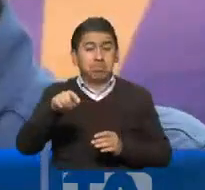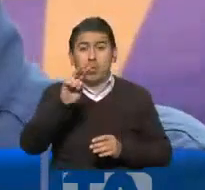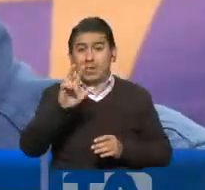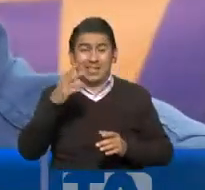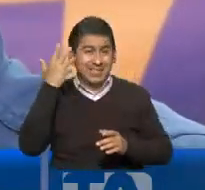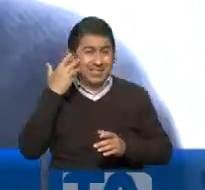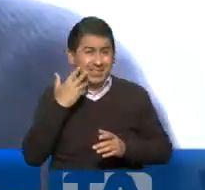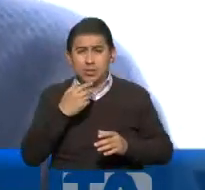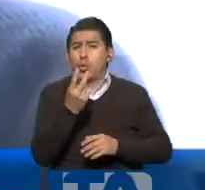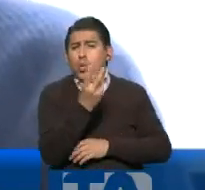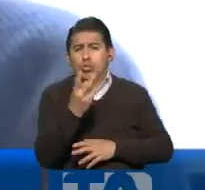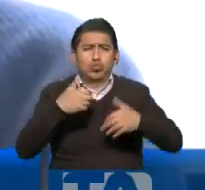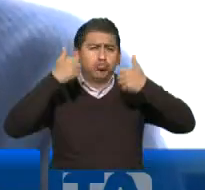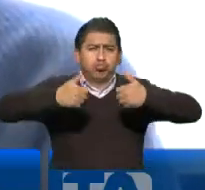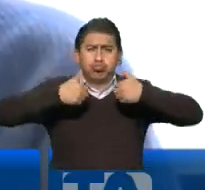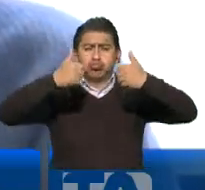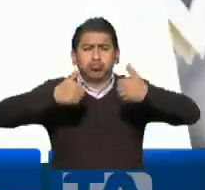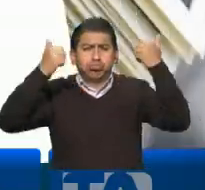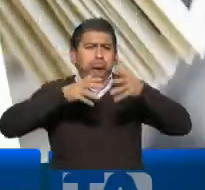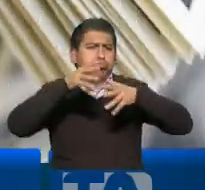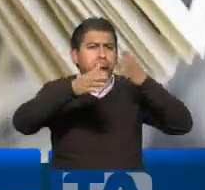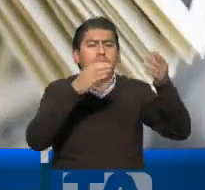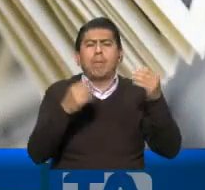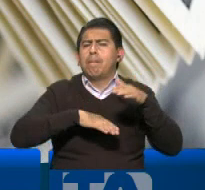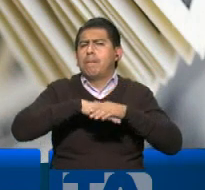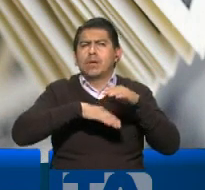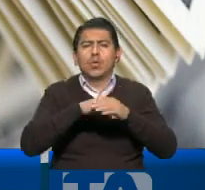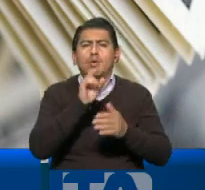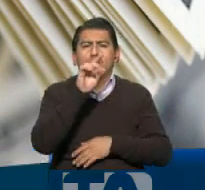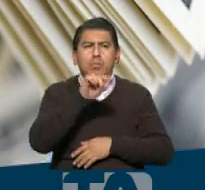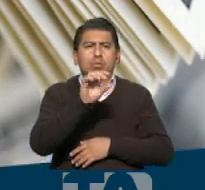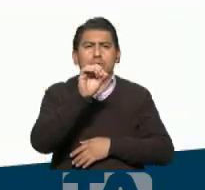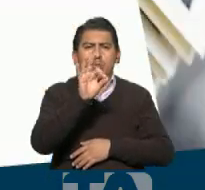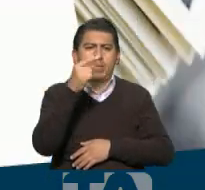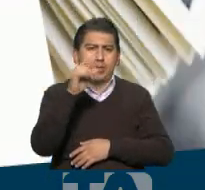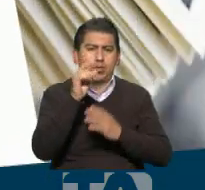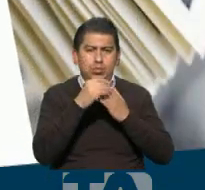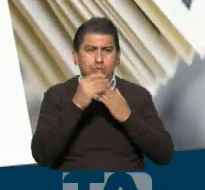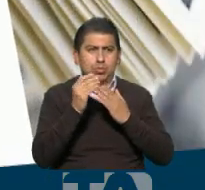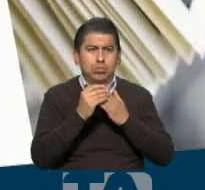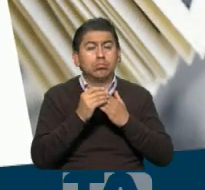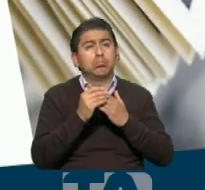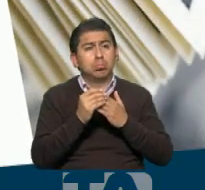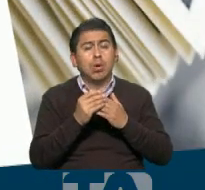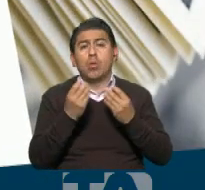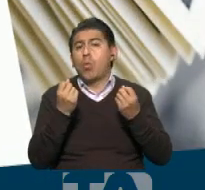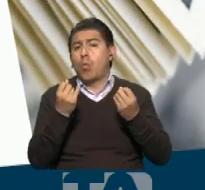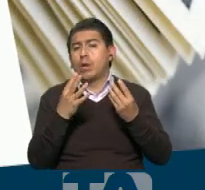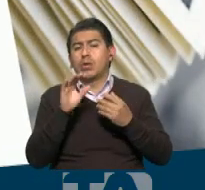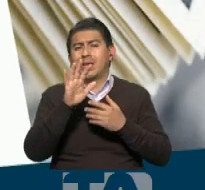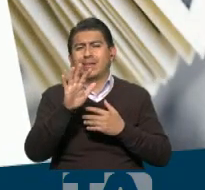los dos binomios presidenciales podrán hacer campaña con un gasto máximo de 2,09 millones y utilizando